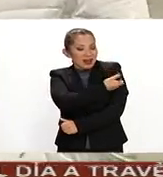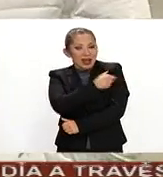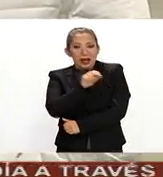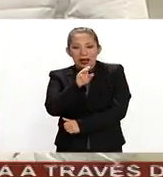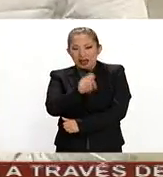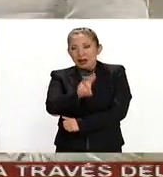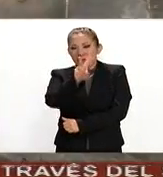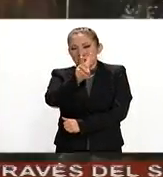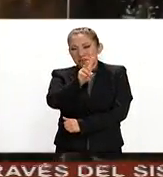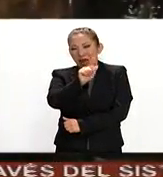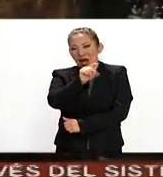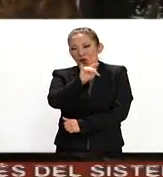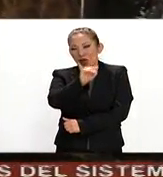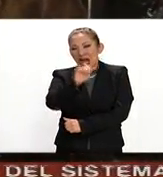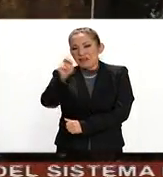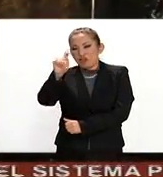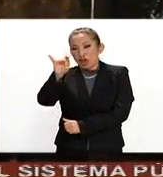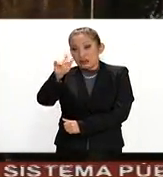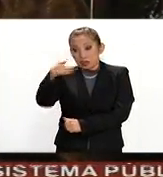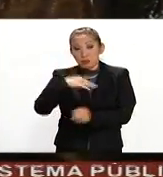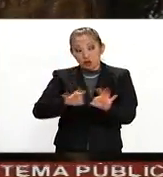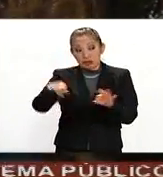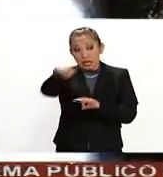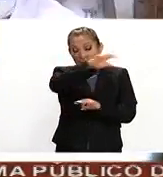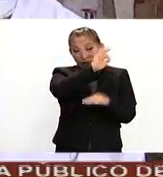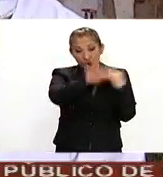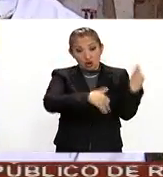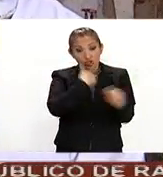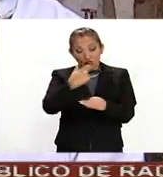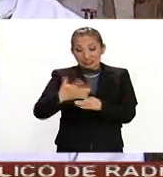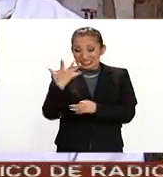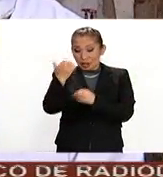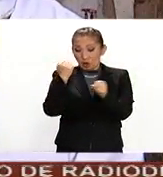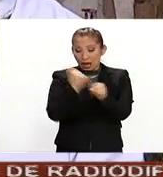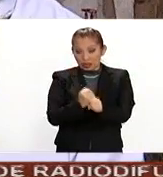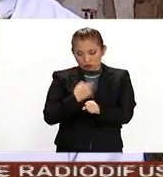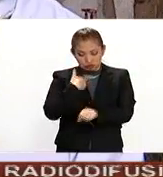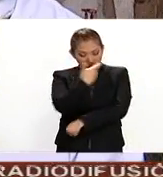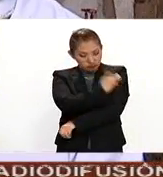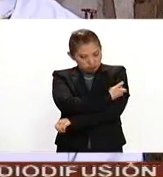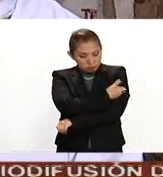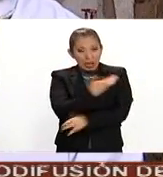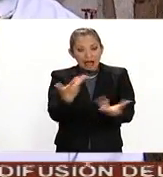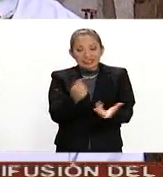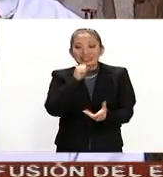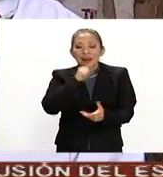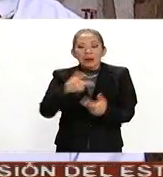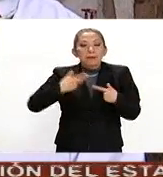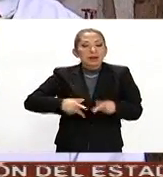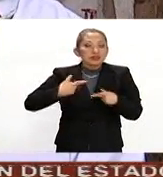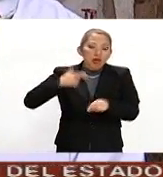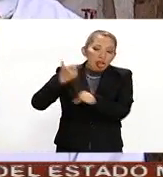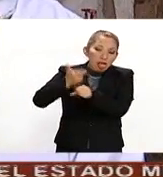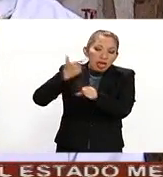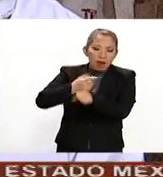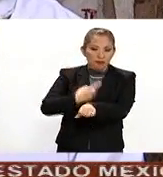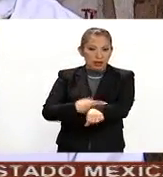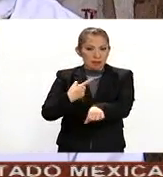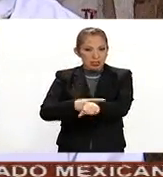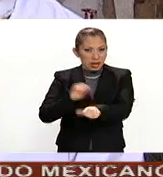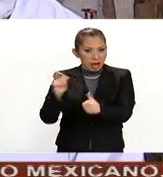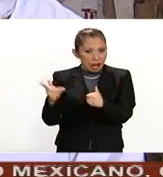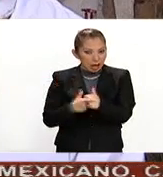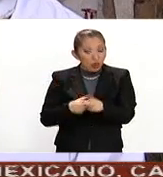vacuna de influenza, que es muy importante que toda la población menor de 5 años de edad se la aplique, así como personas que tienen alguna